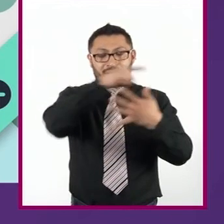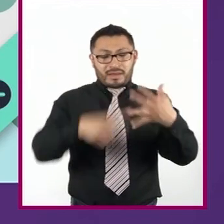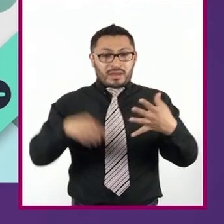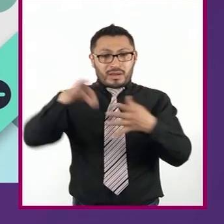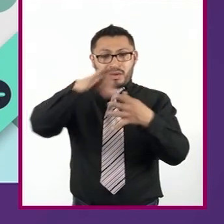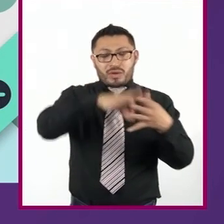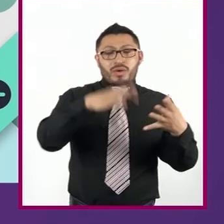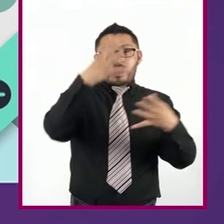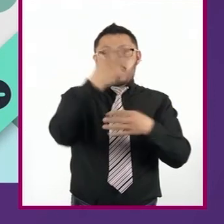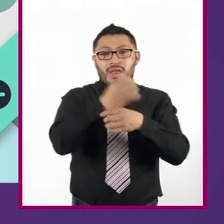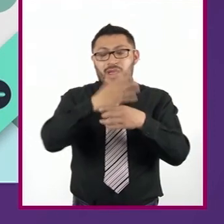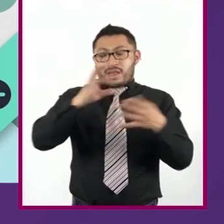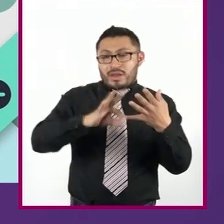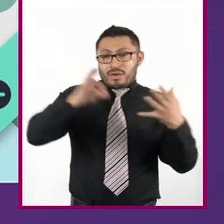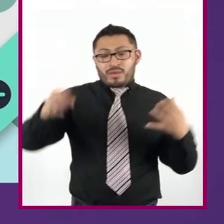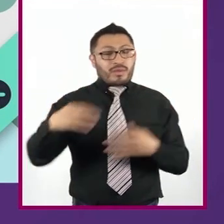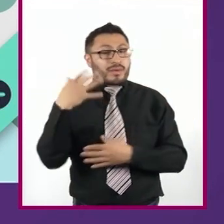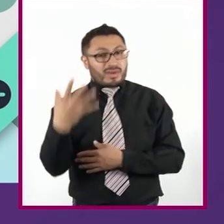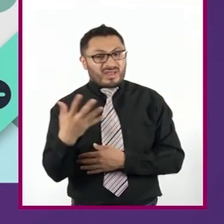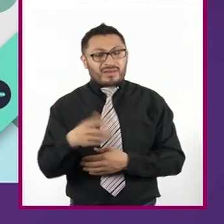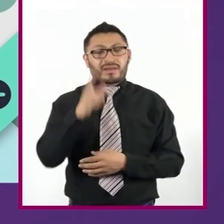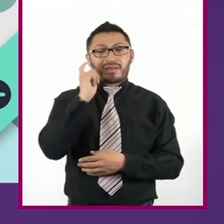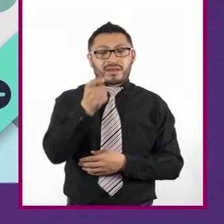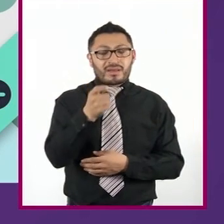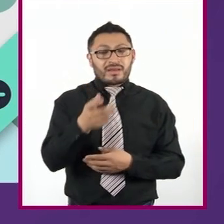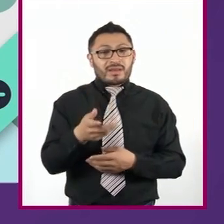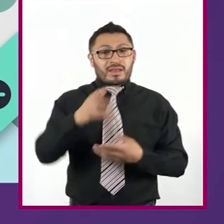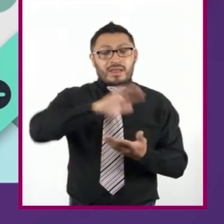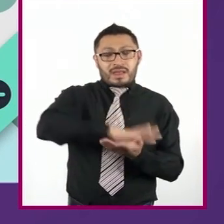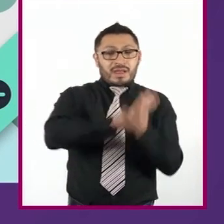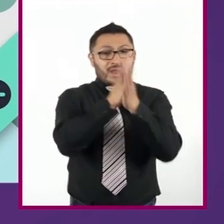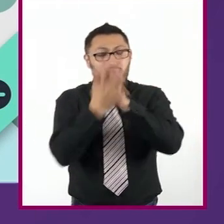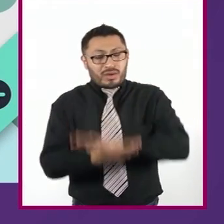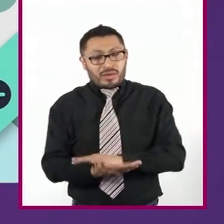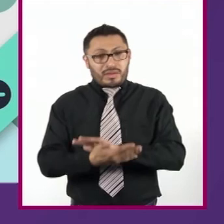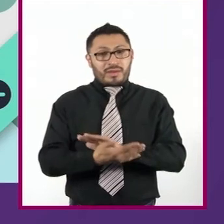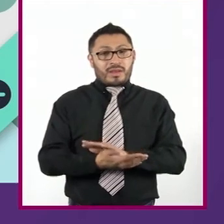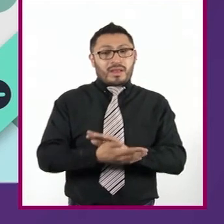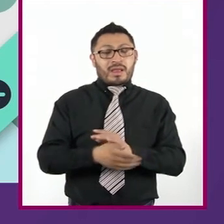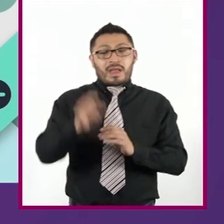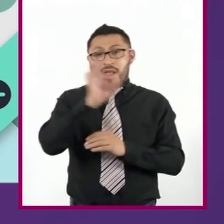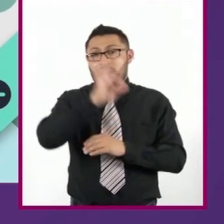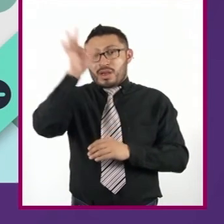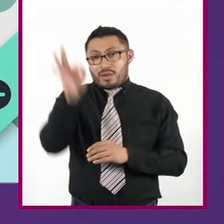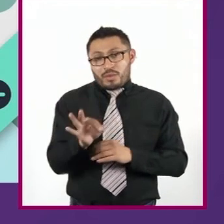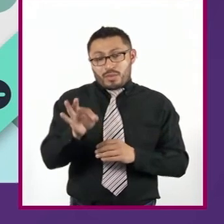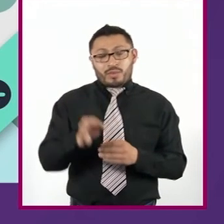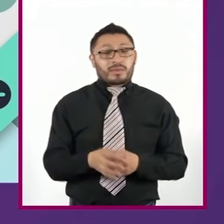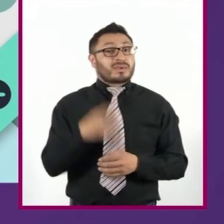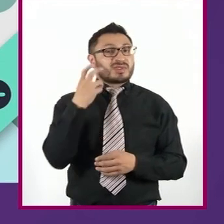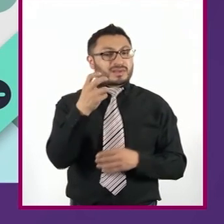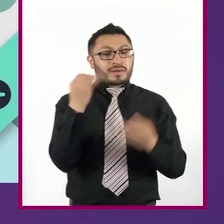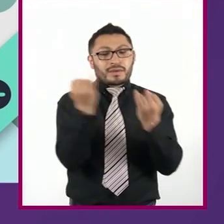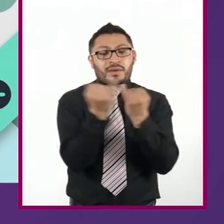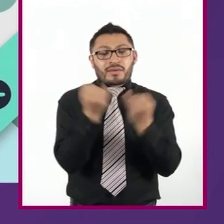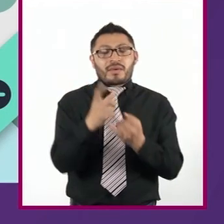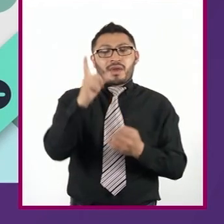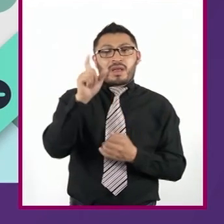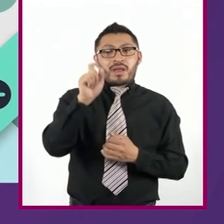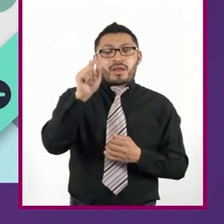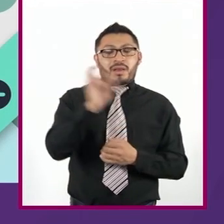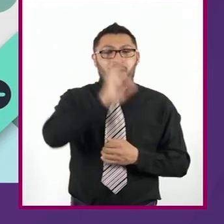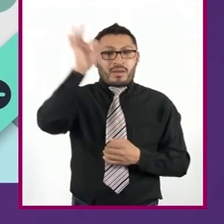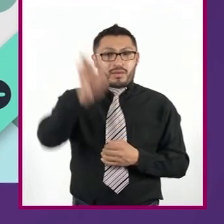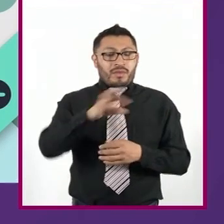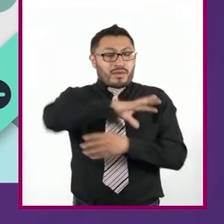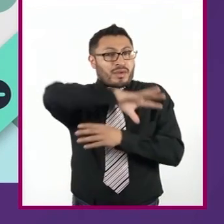totales. Lo que procederemos a hacer es convertir la quinta parte a porcentaje y es igual al